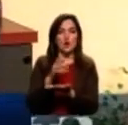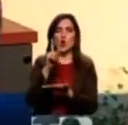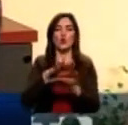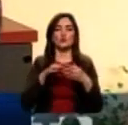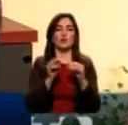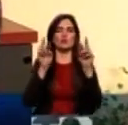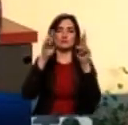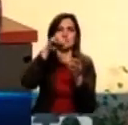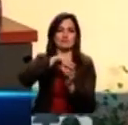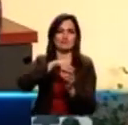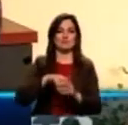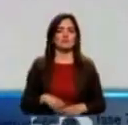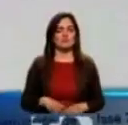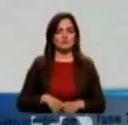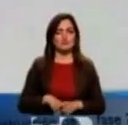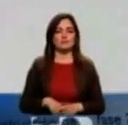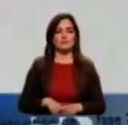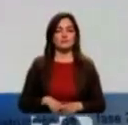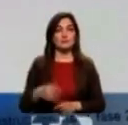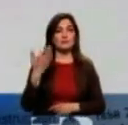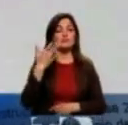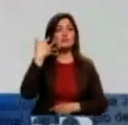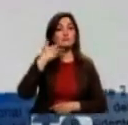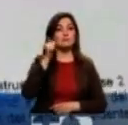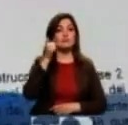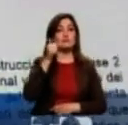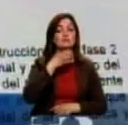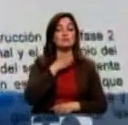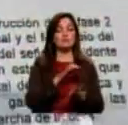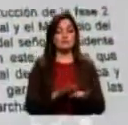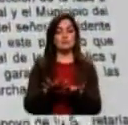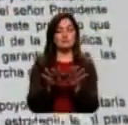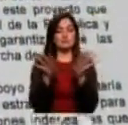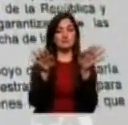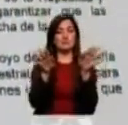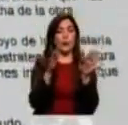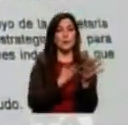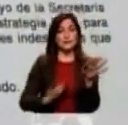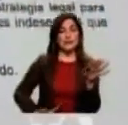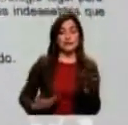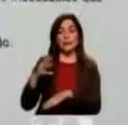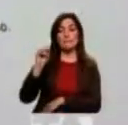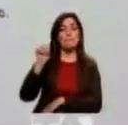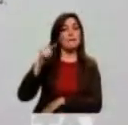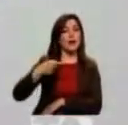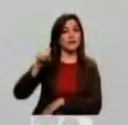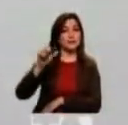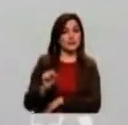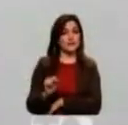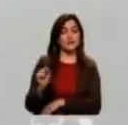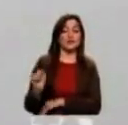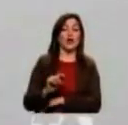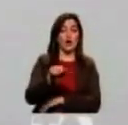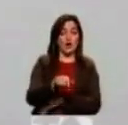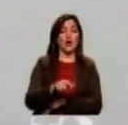disputa ojalá en casa dentro en el pasado 10 de agosto el secretario general de la presidencia eduardo mangas a nombre del